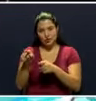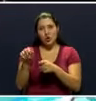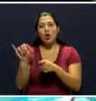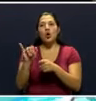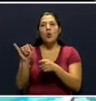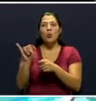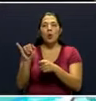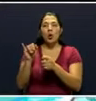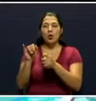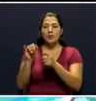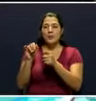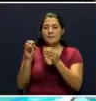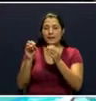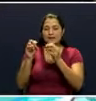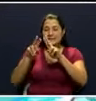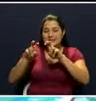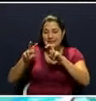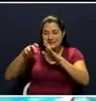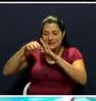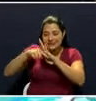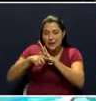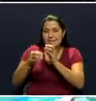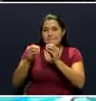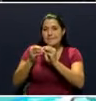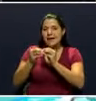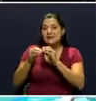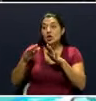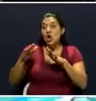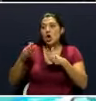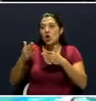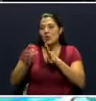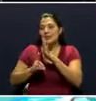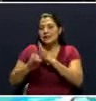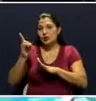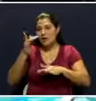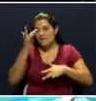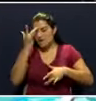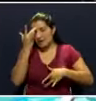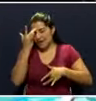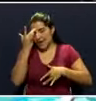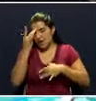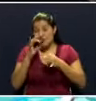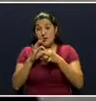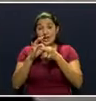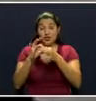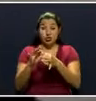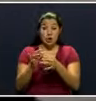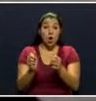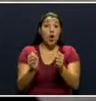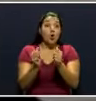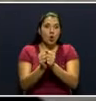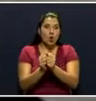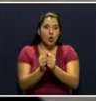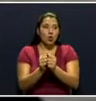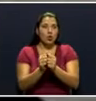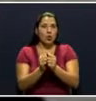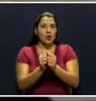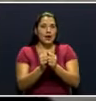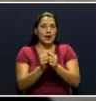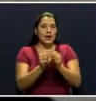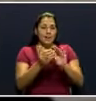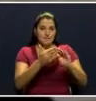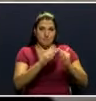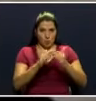a entender un poquito cómo es que se comportan las enfermedades en relación al comportamiento también de las personas,